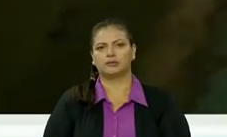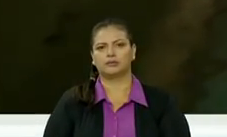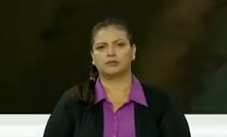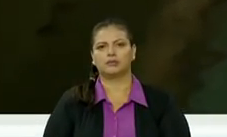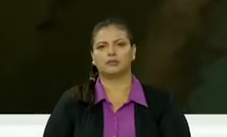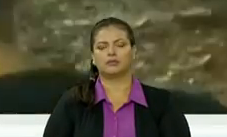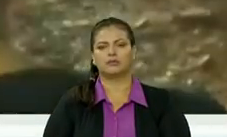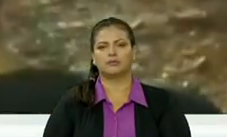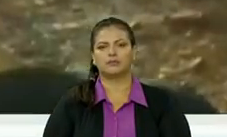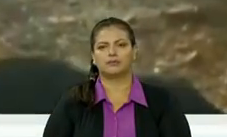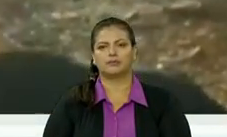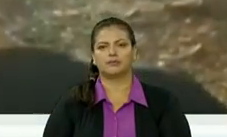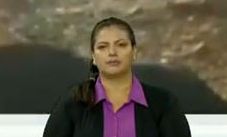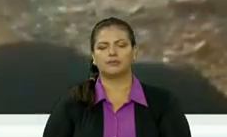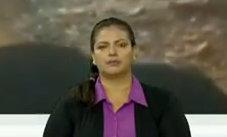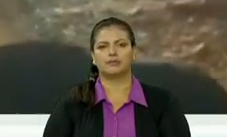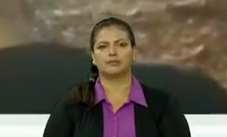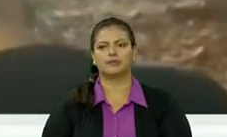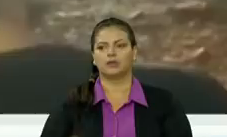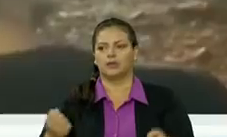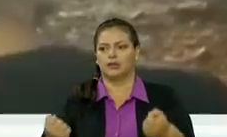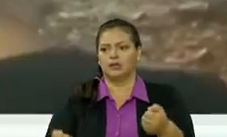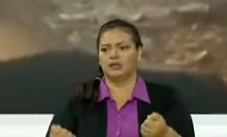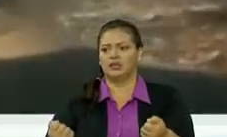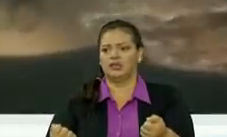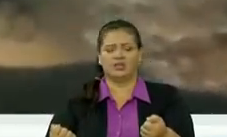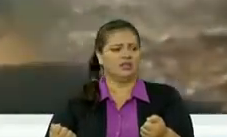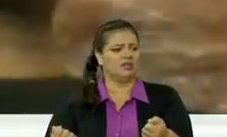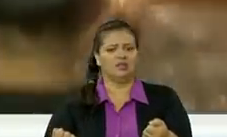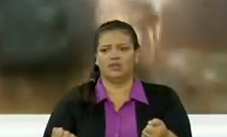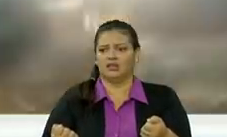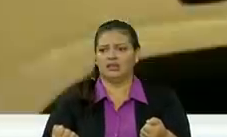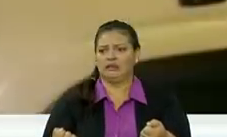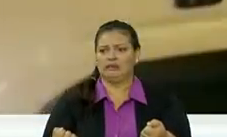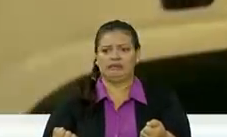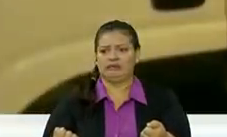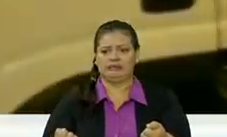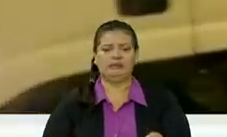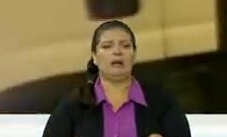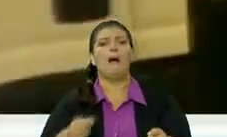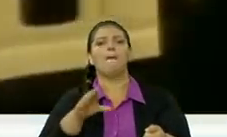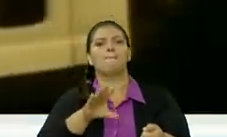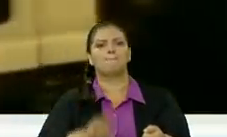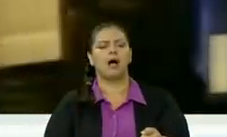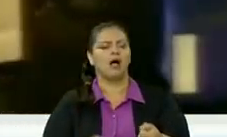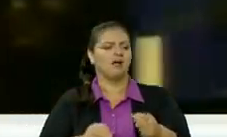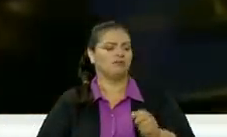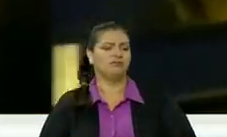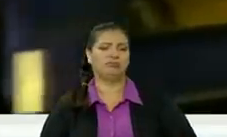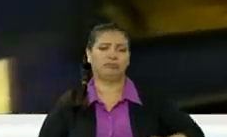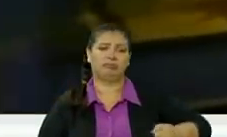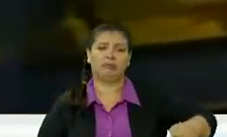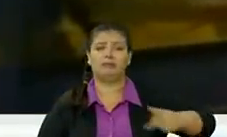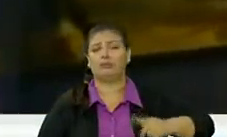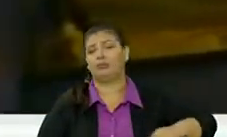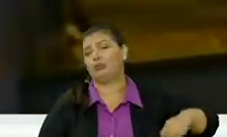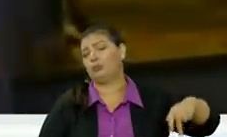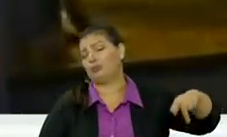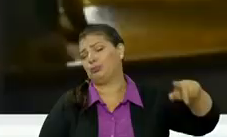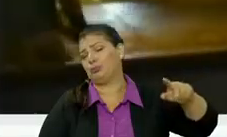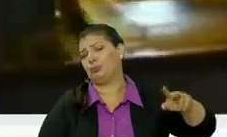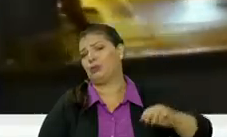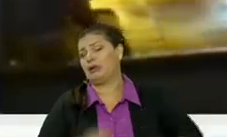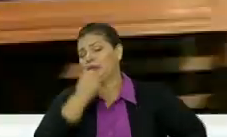de lo sucedido, el conductor salió corriendo, dejando el vehículo abandonado con uno de los cuerpos en